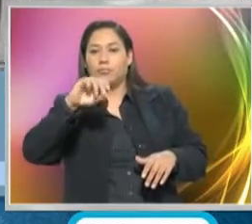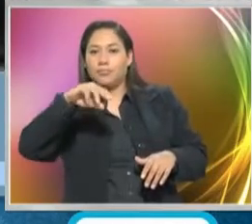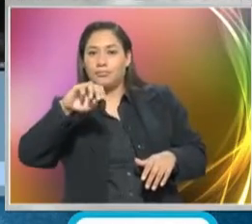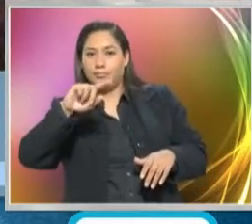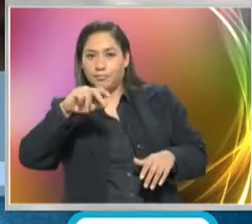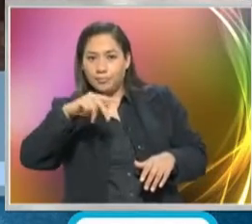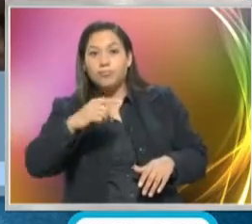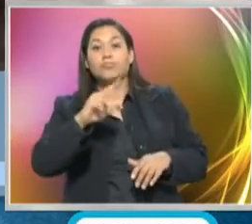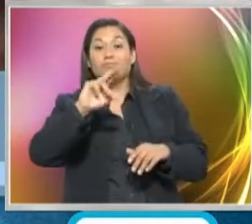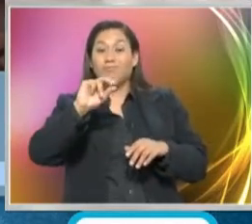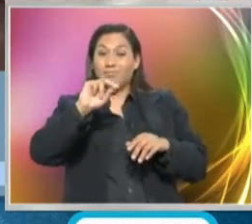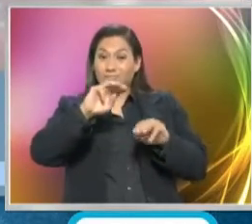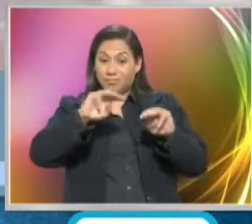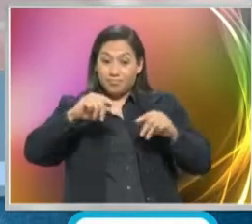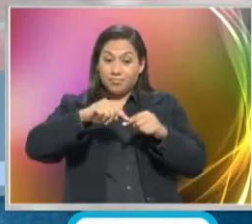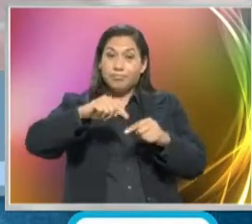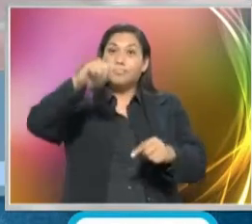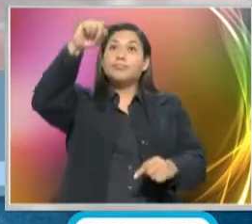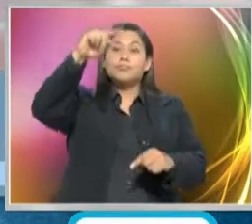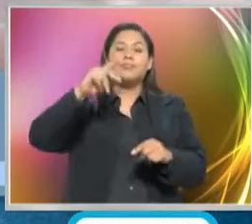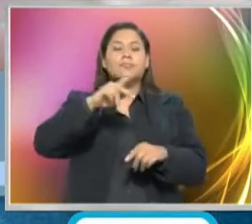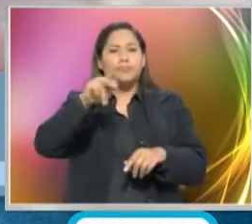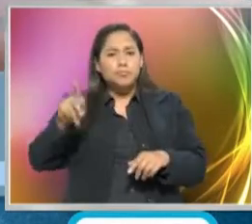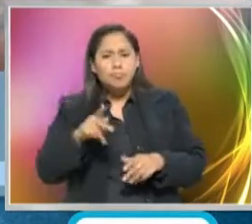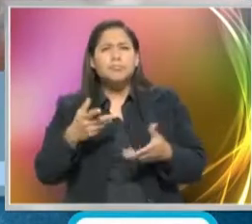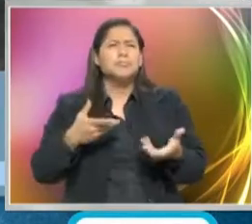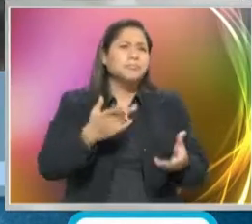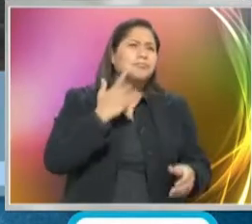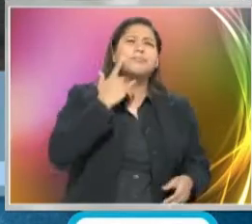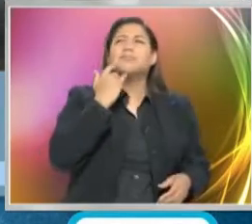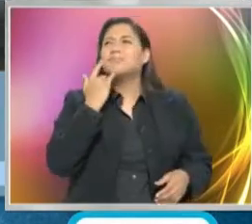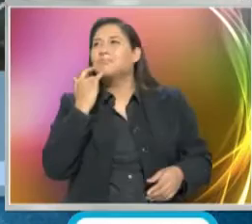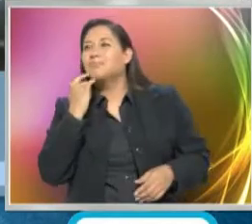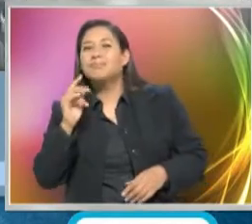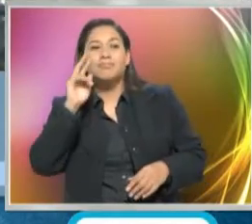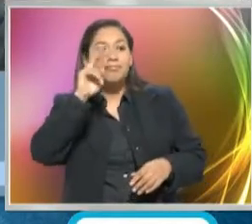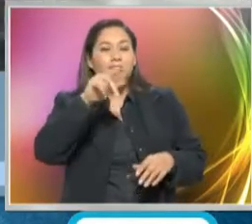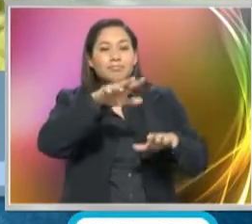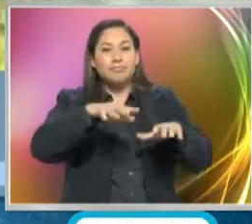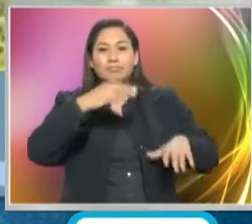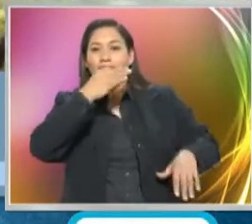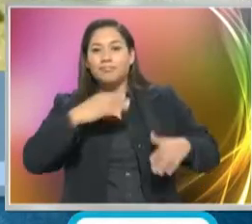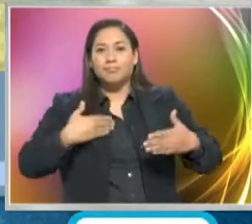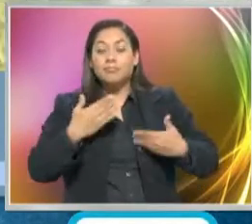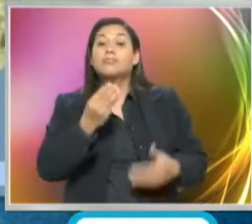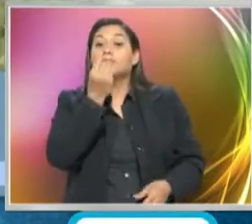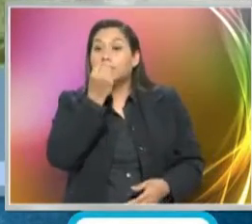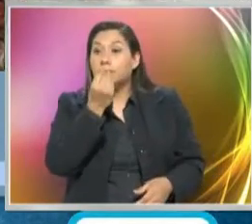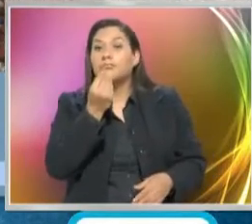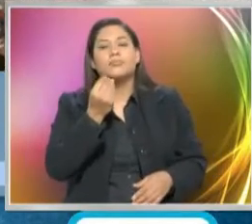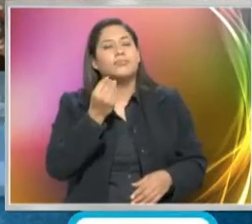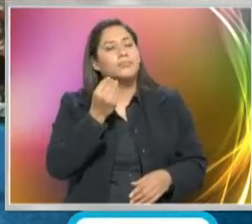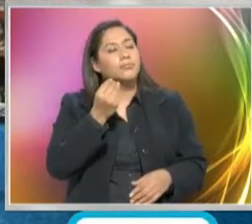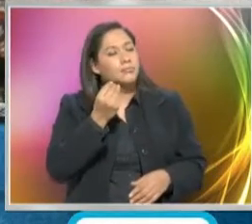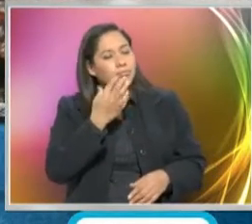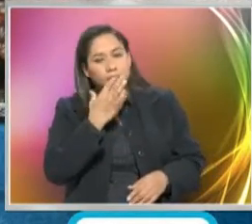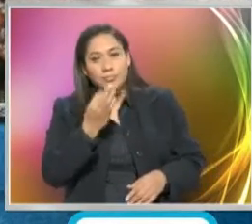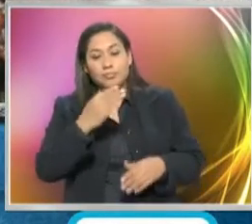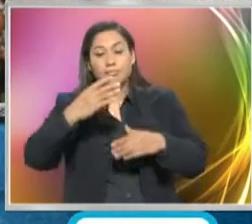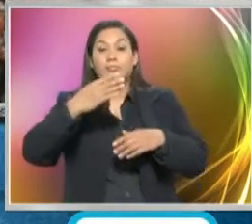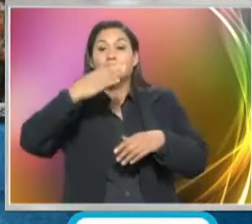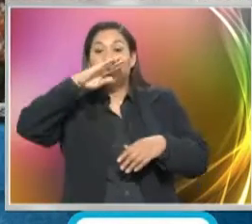Y bueno, se pueden combinar las dos cosas, ¿no? El pueblito, callejonear, ver los espectáculos. Oye, ¿la comida? La Eso. comida ¿Qué hay de deliciosa. comer?